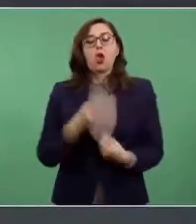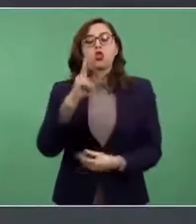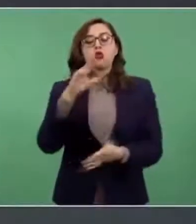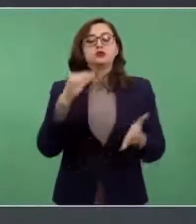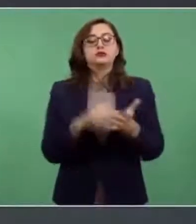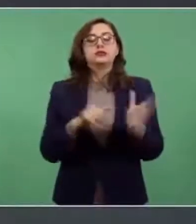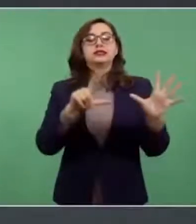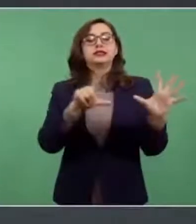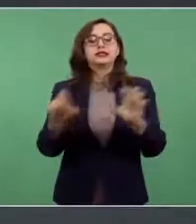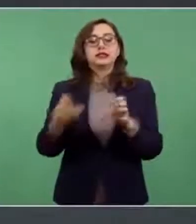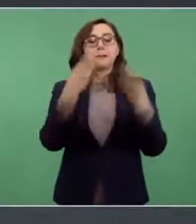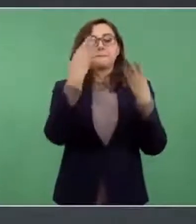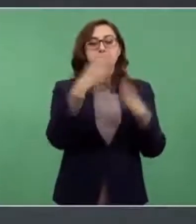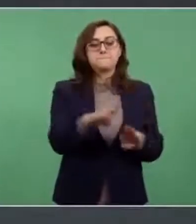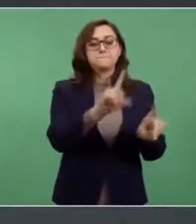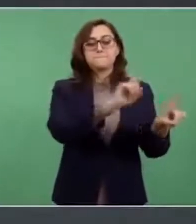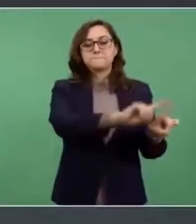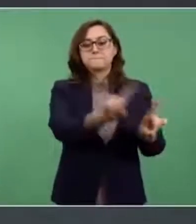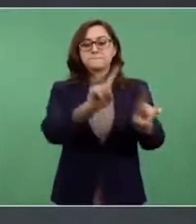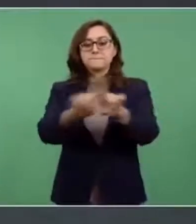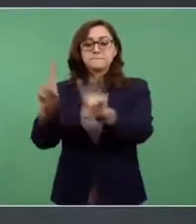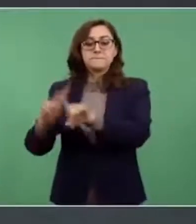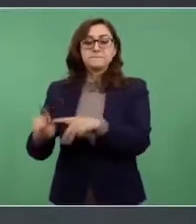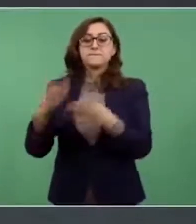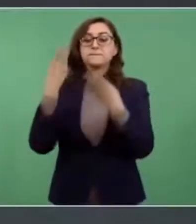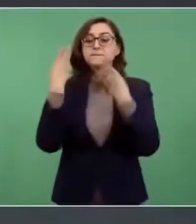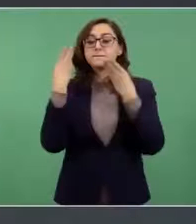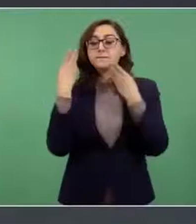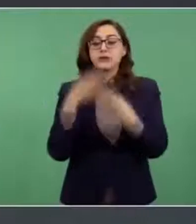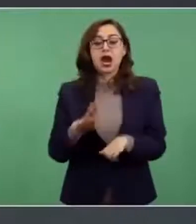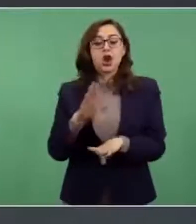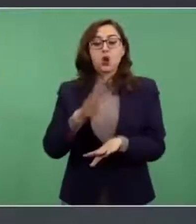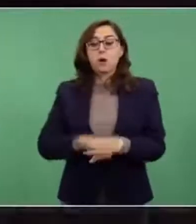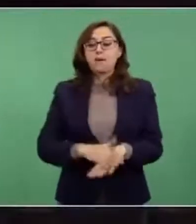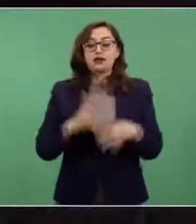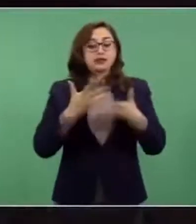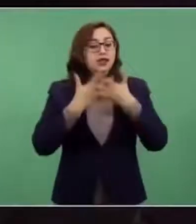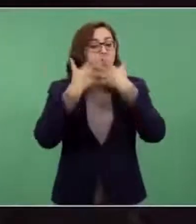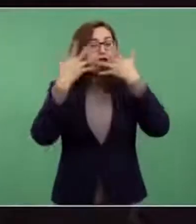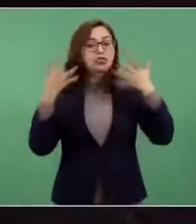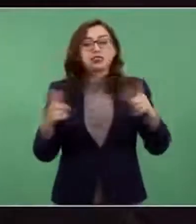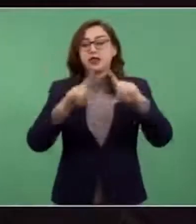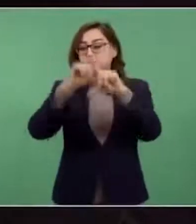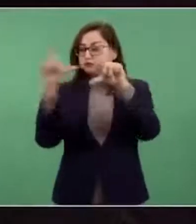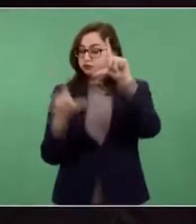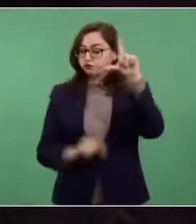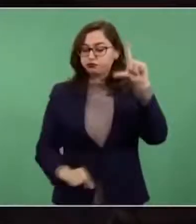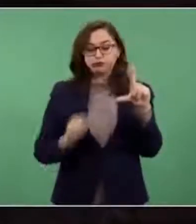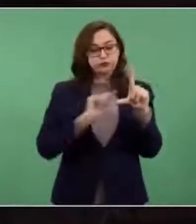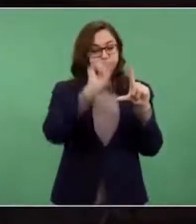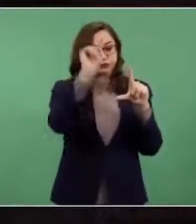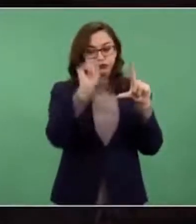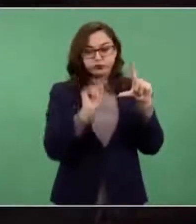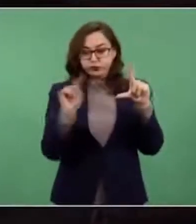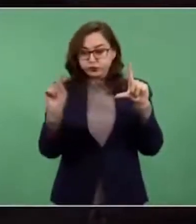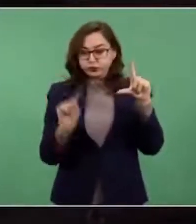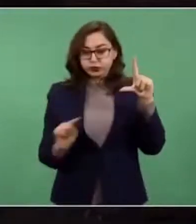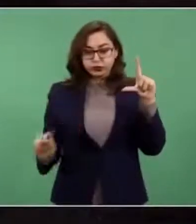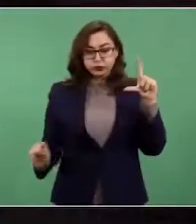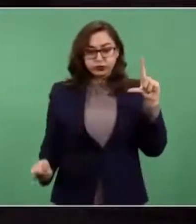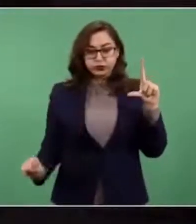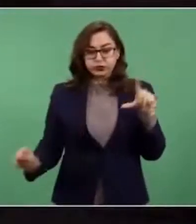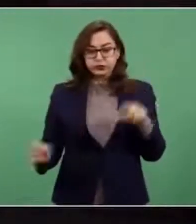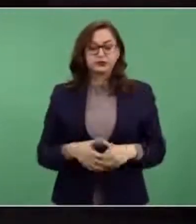2,700 sucursales. Va a ser el Banco de México con más sucursales en todo el territorio